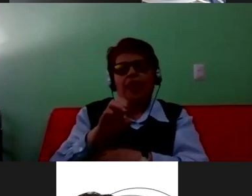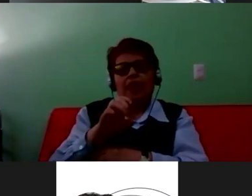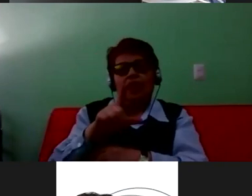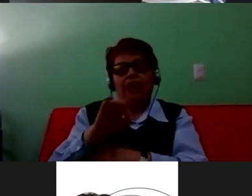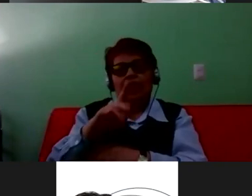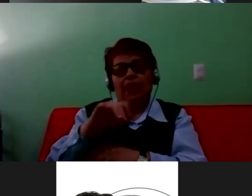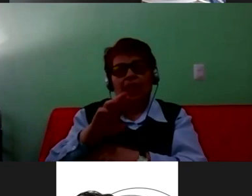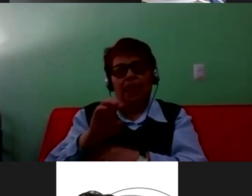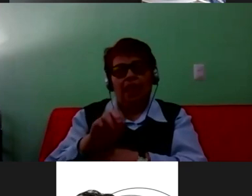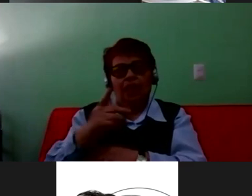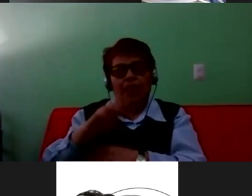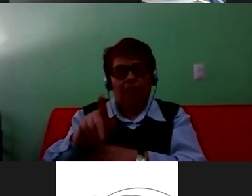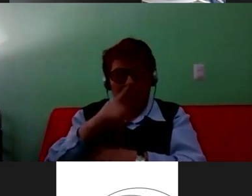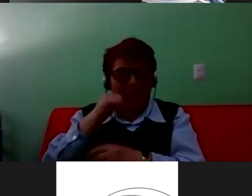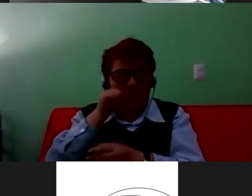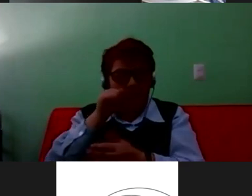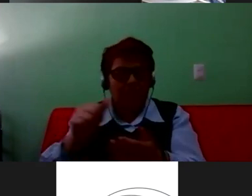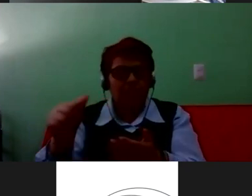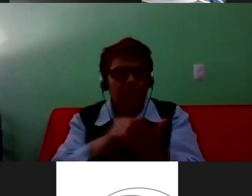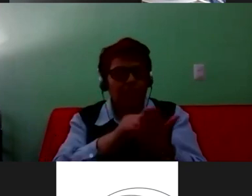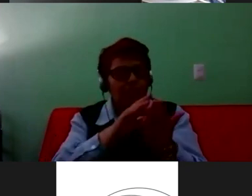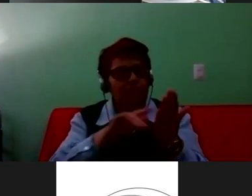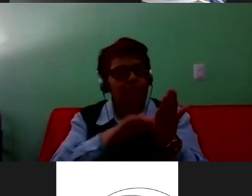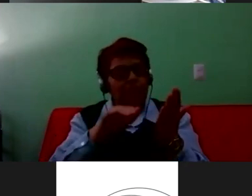las cuales ya fueron atendidas.